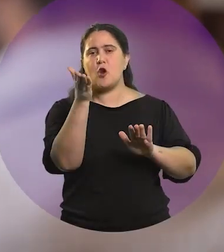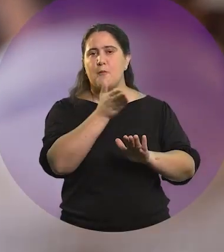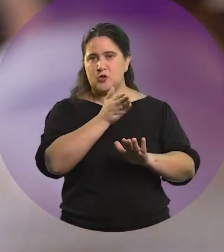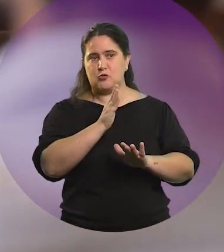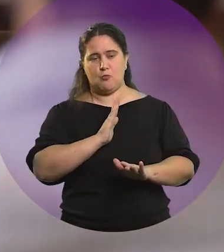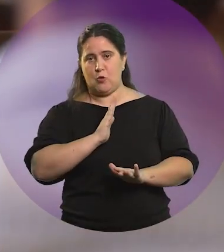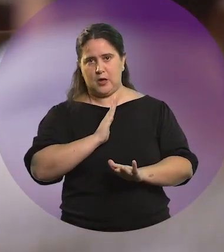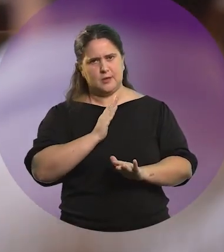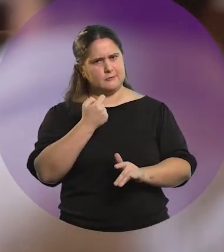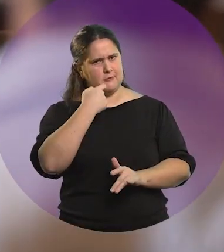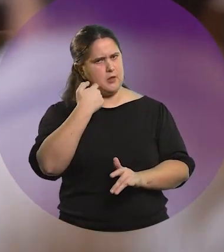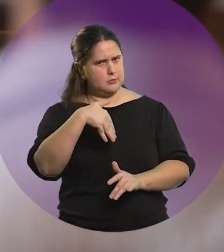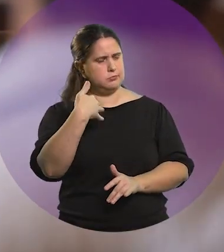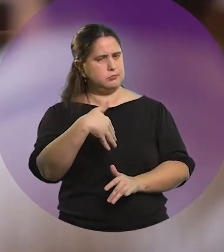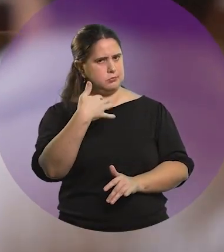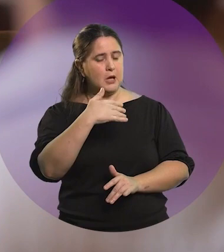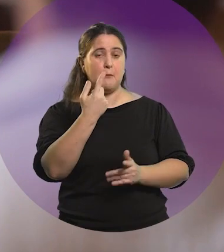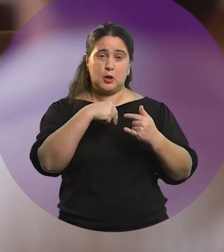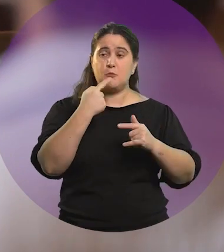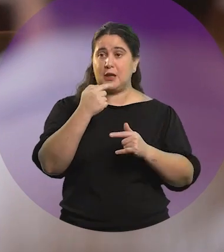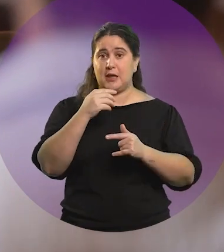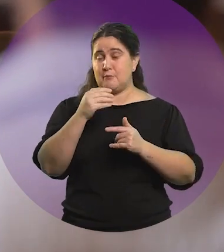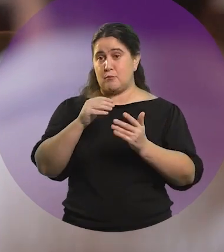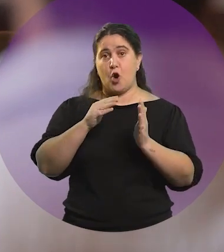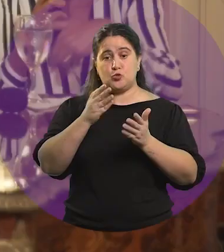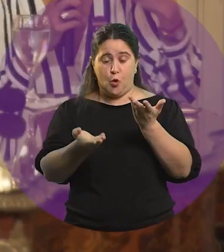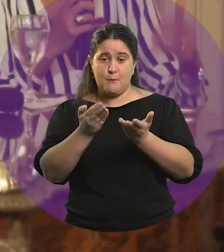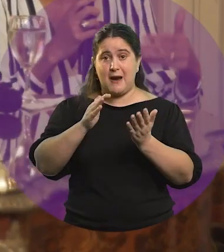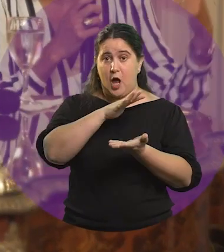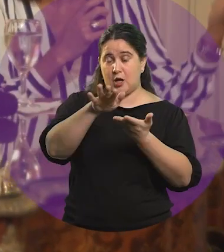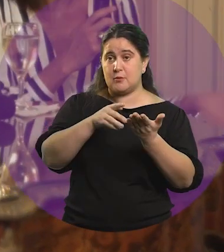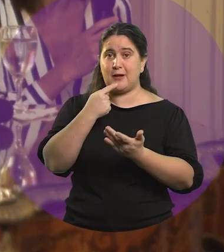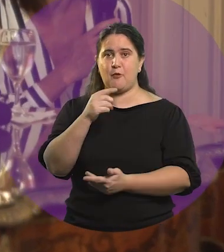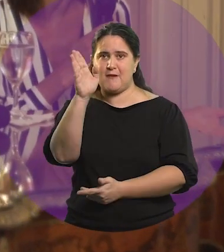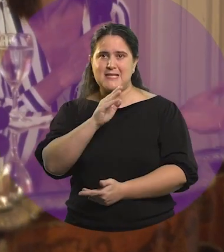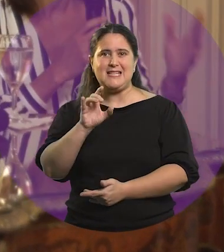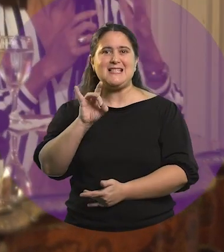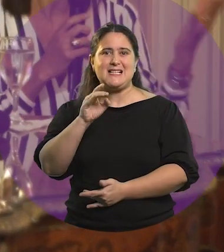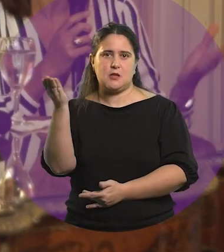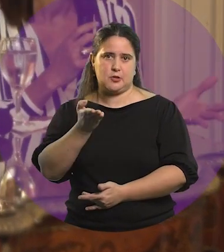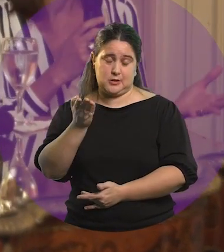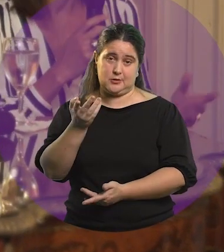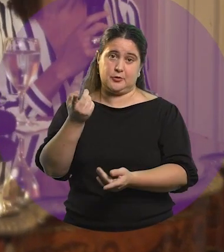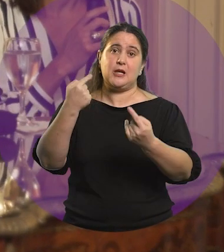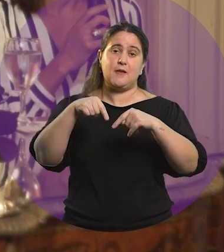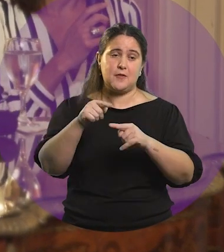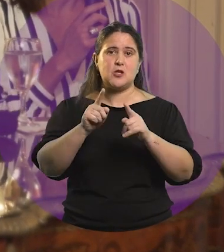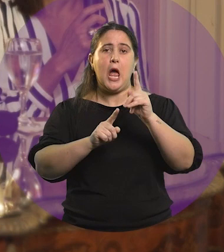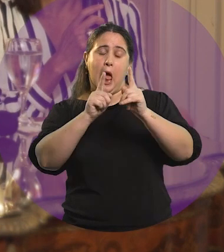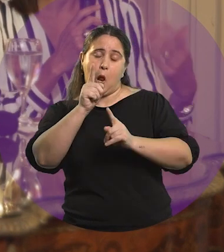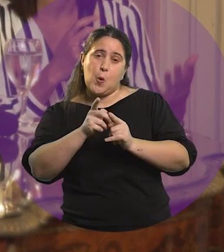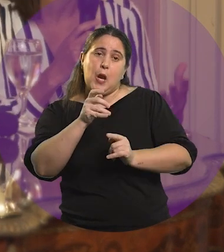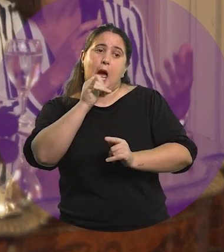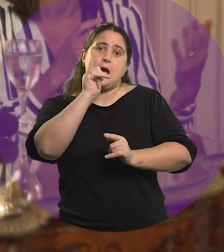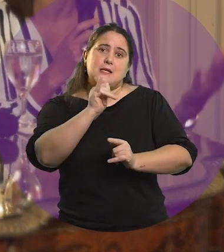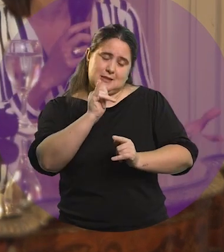de participación. Nos queda un largo camino, pero si nos comparamos con nuestra propia región, Brasil tiene el 15%. Entonces, también algunas